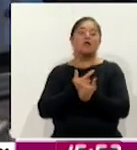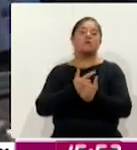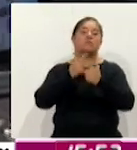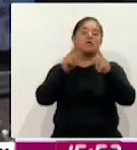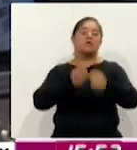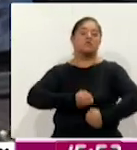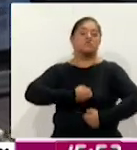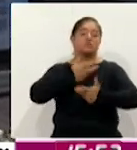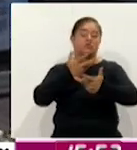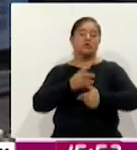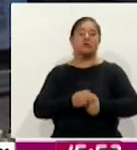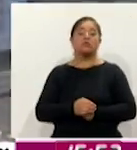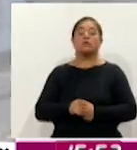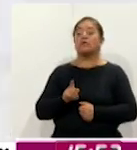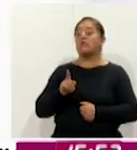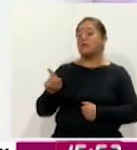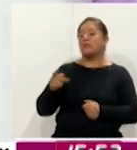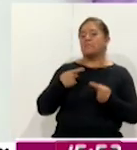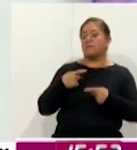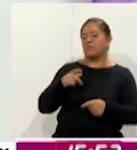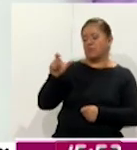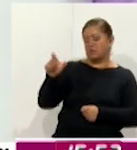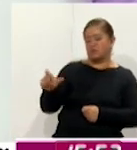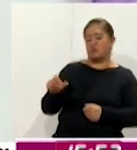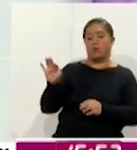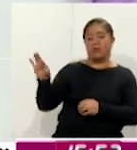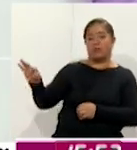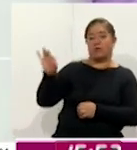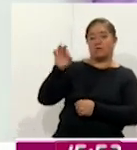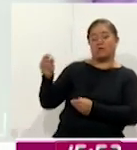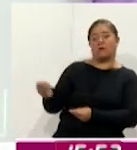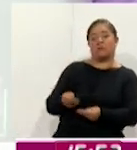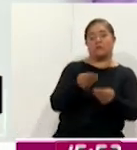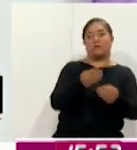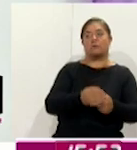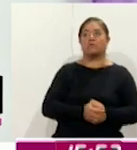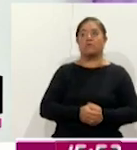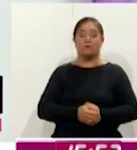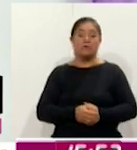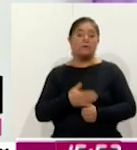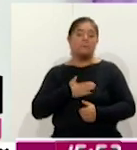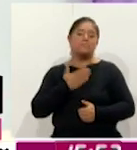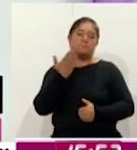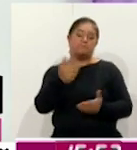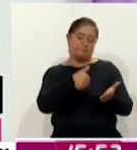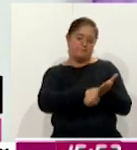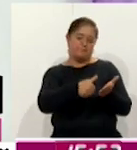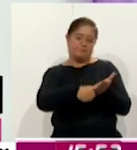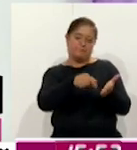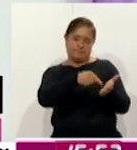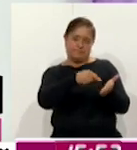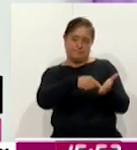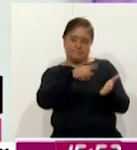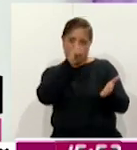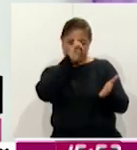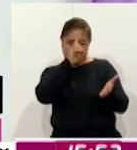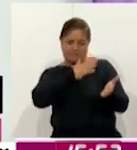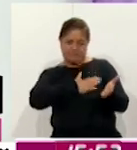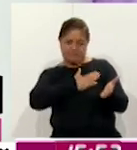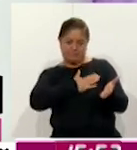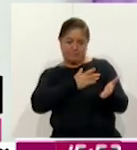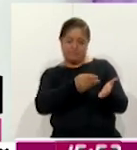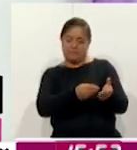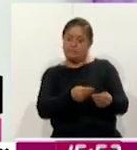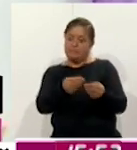el estado de la persona propuesta. Del mismo modo, estamos pidiendo unas cartas de recomendación. Estas cartas de recomendación, como sabemos,